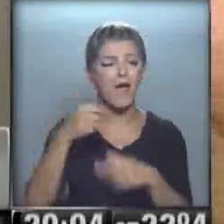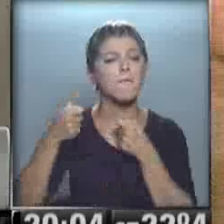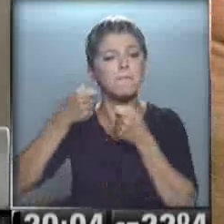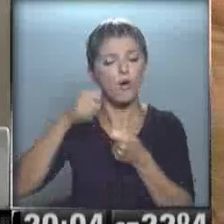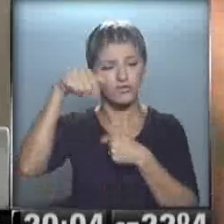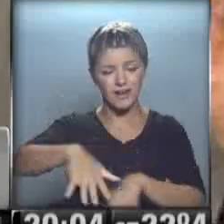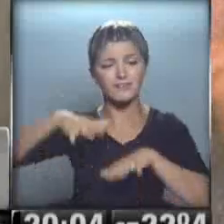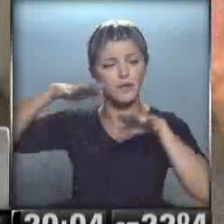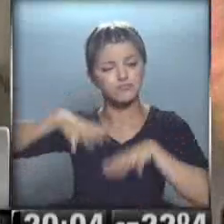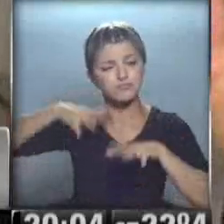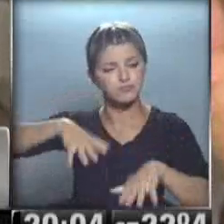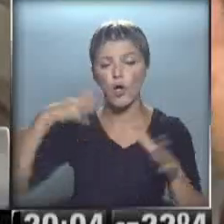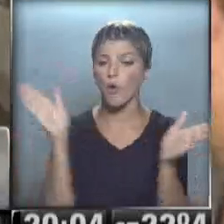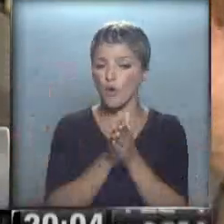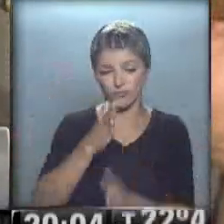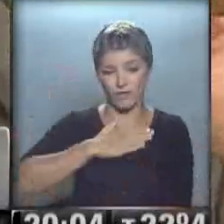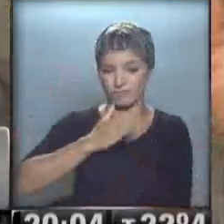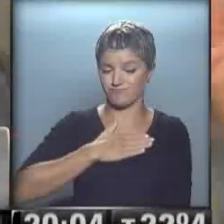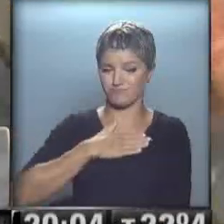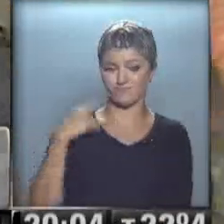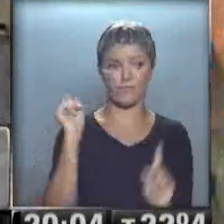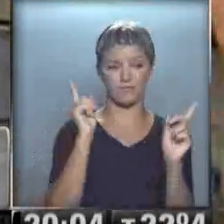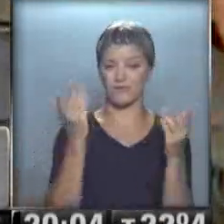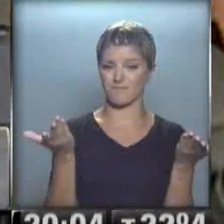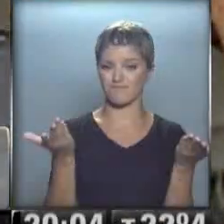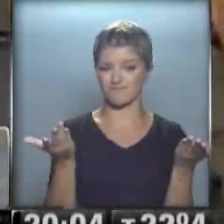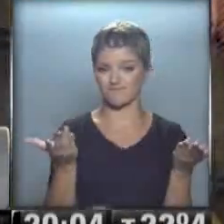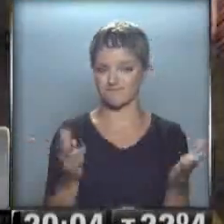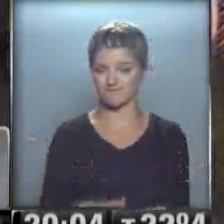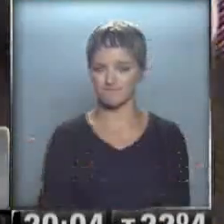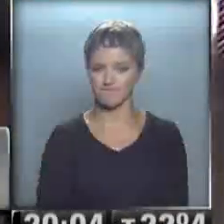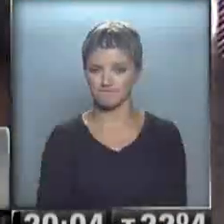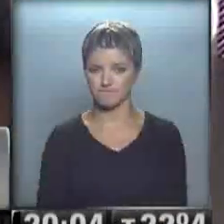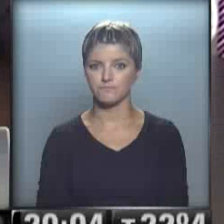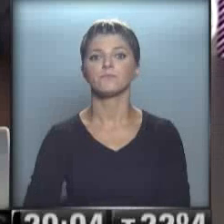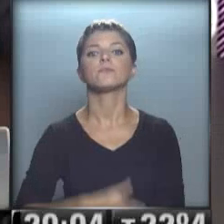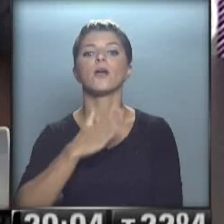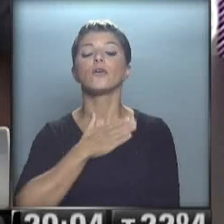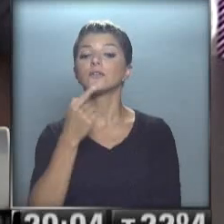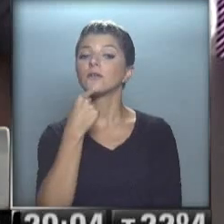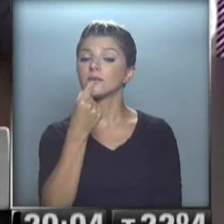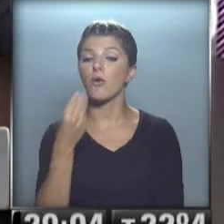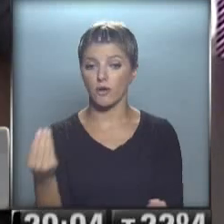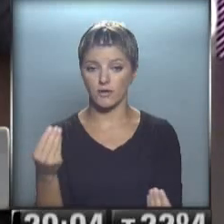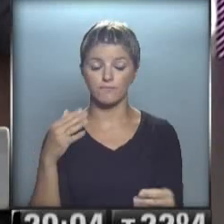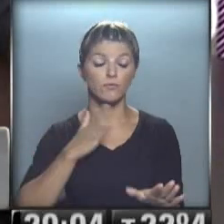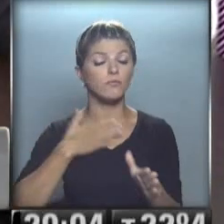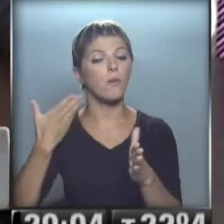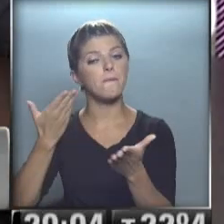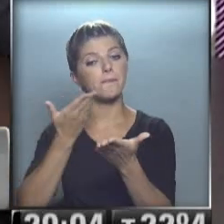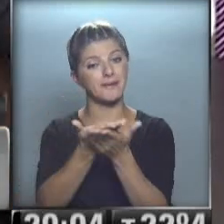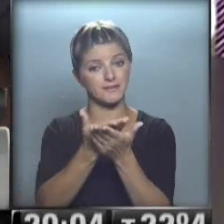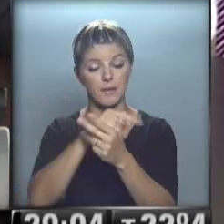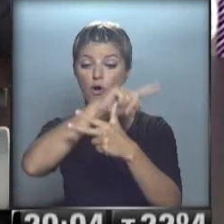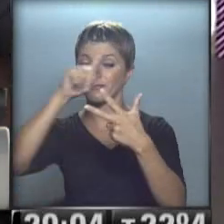esta lucha con todos nosotros. Nosotros lo que decimos es que hemos presentado